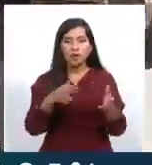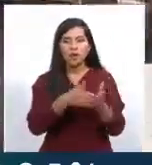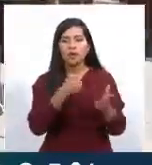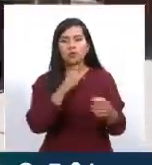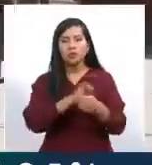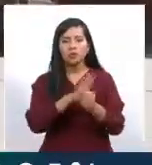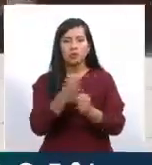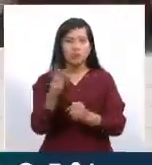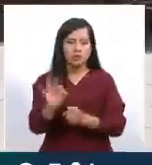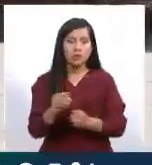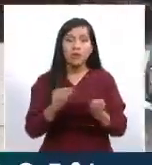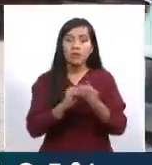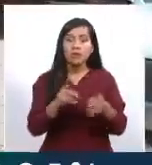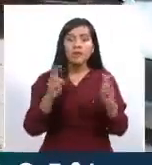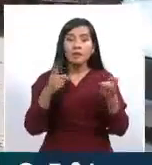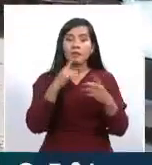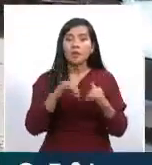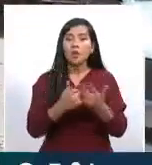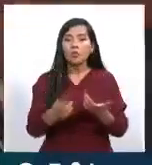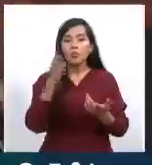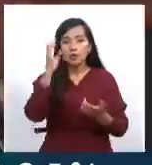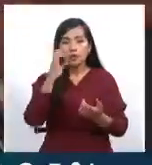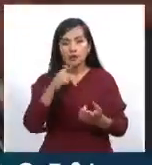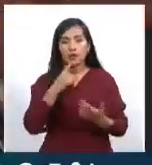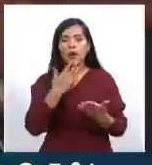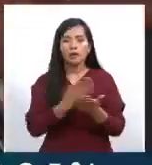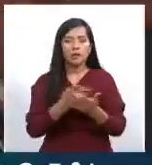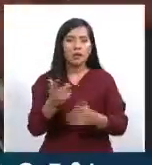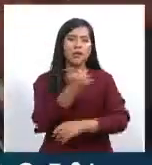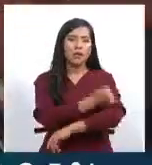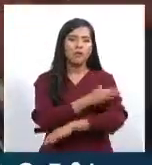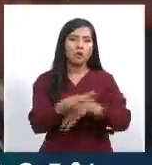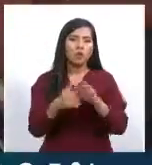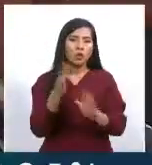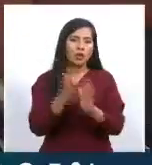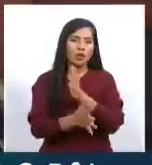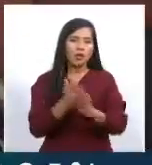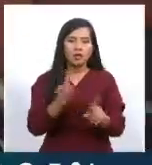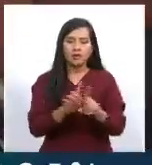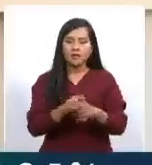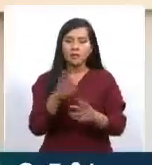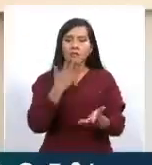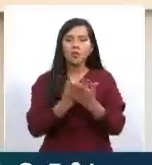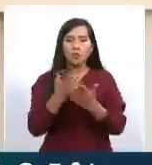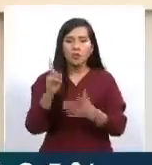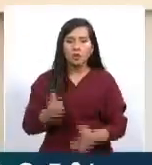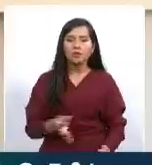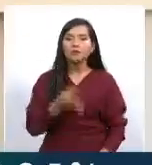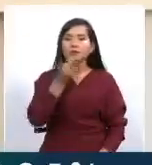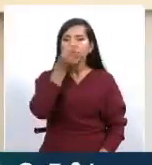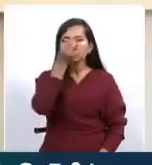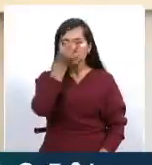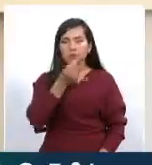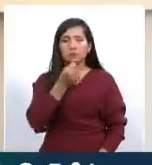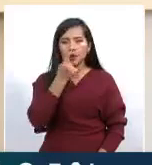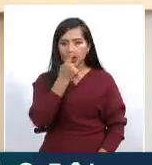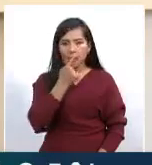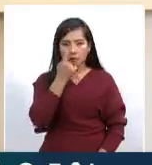Pero gracias a las políticas del Estado se garantizan las vacunas de forma gratuita y las pruebas de antígeno nasal. Puede